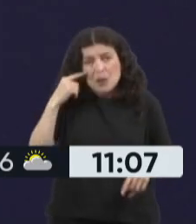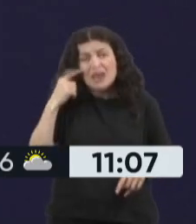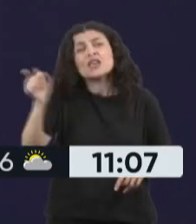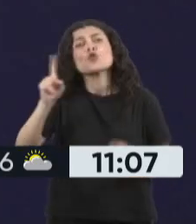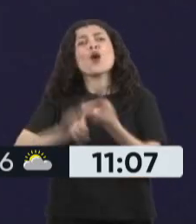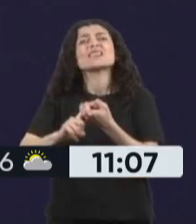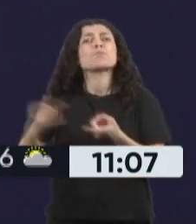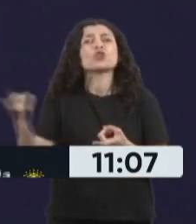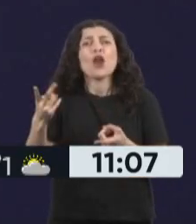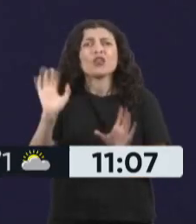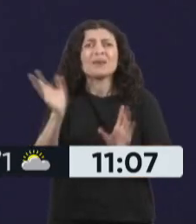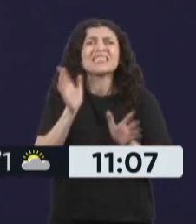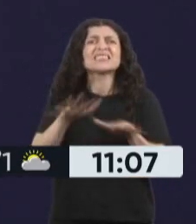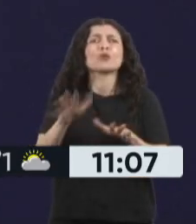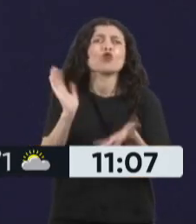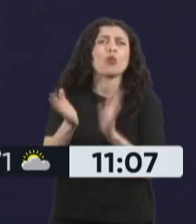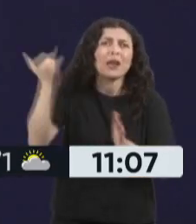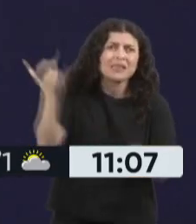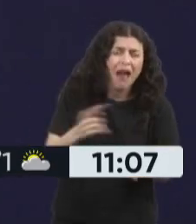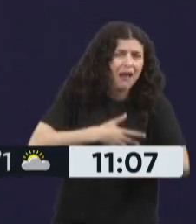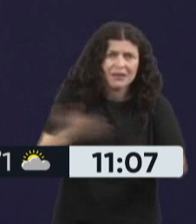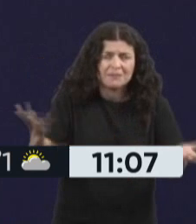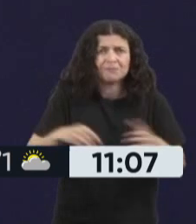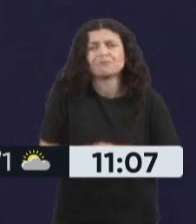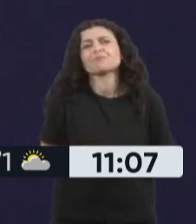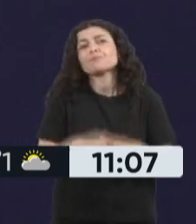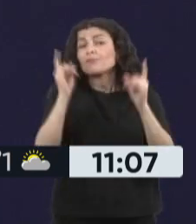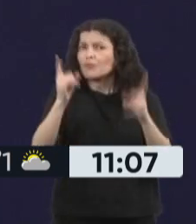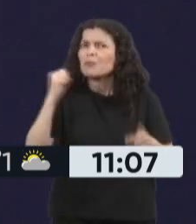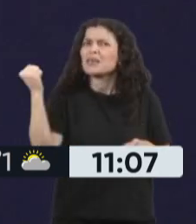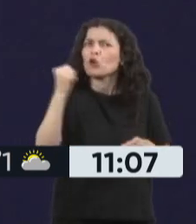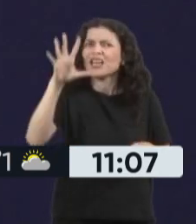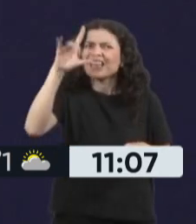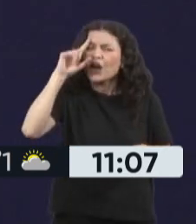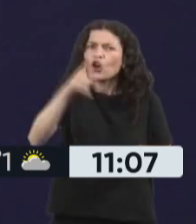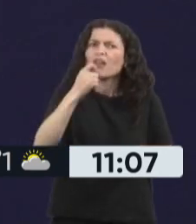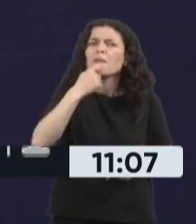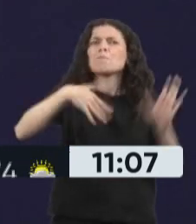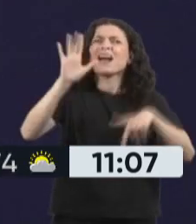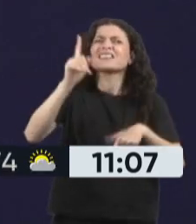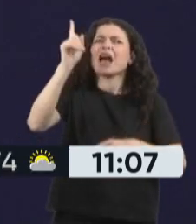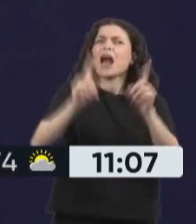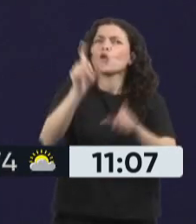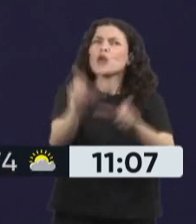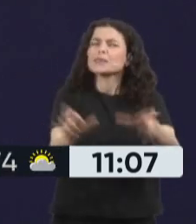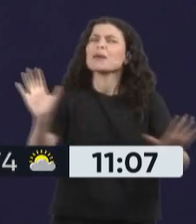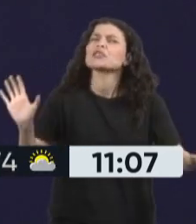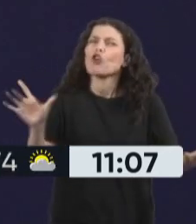dama. También es importante recordar, sobre todo para algunas personas